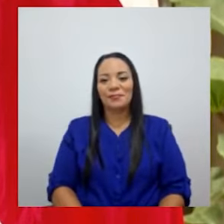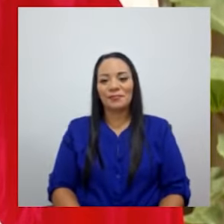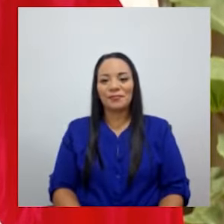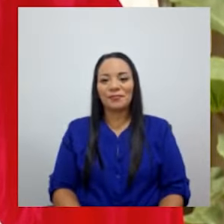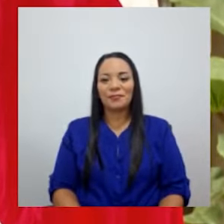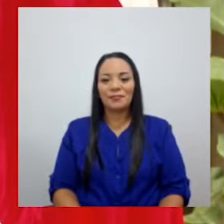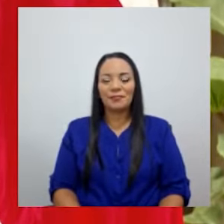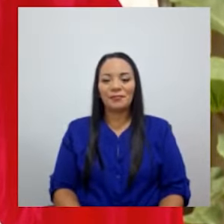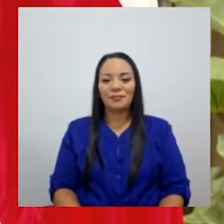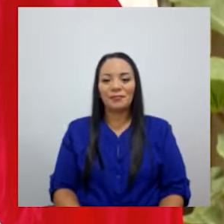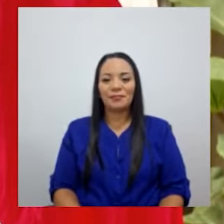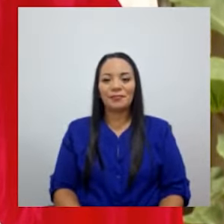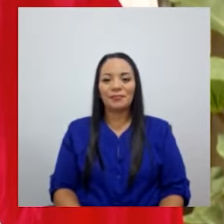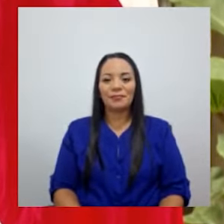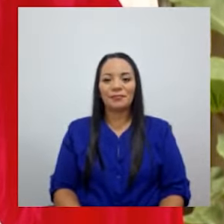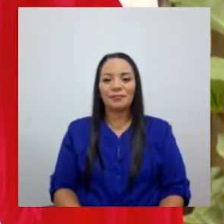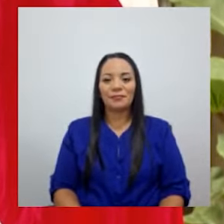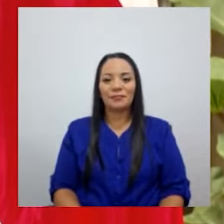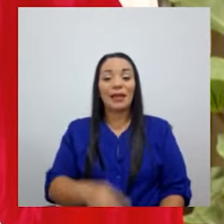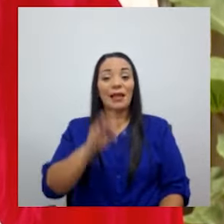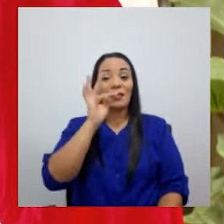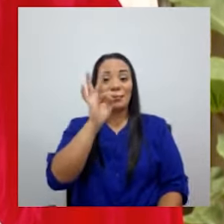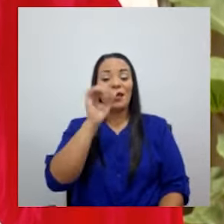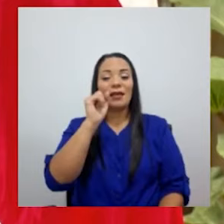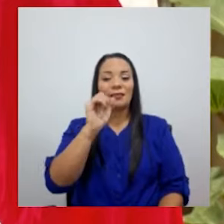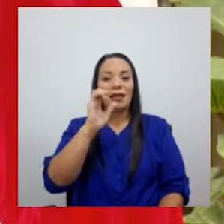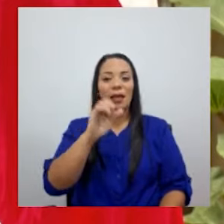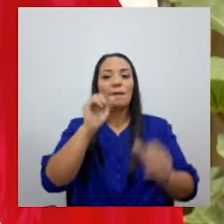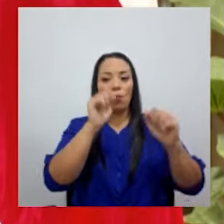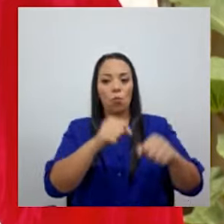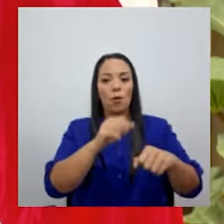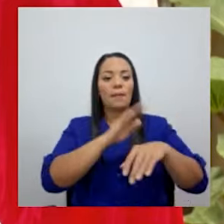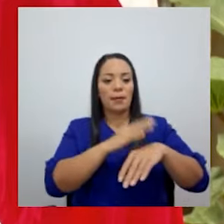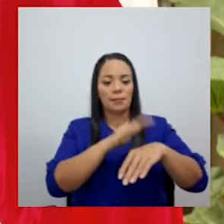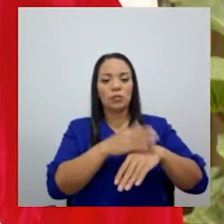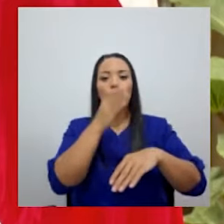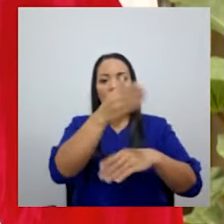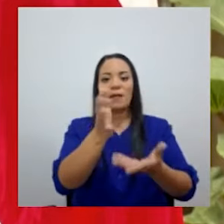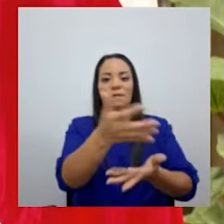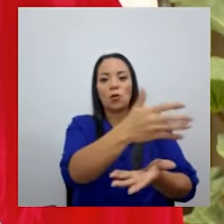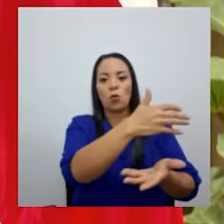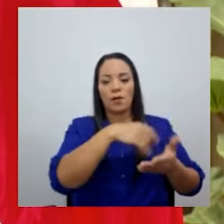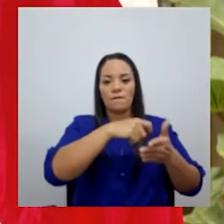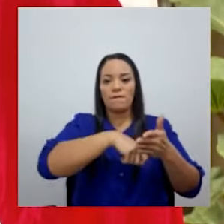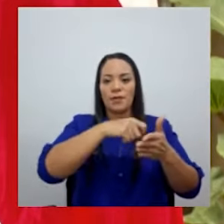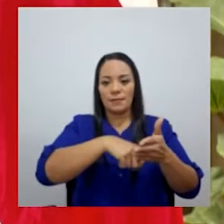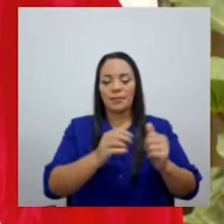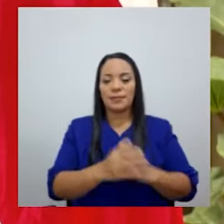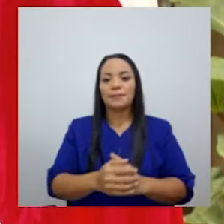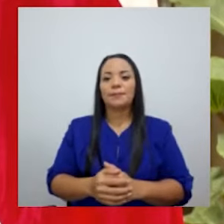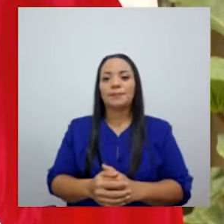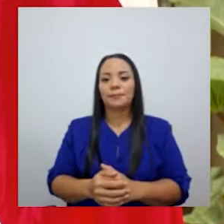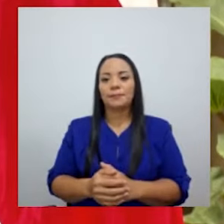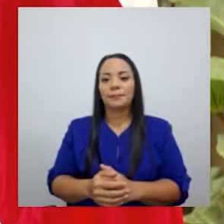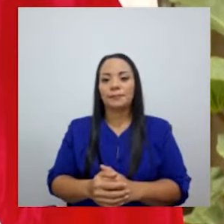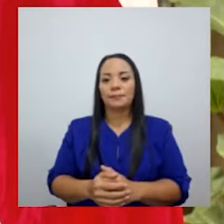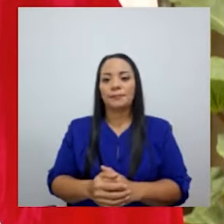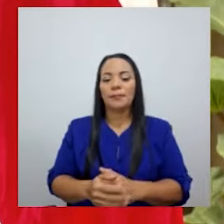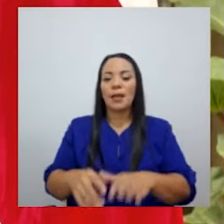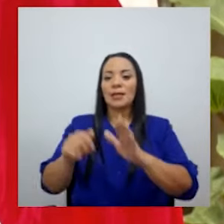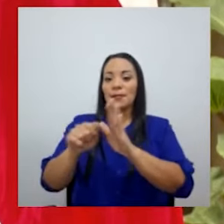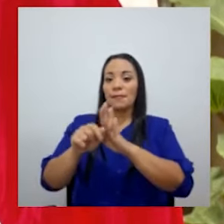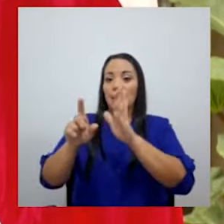Ya el tribunal puede darnos el permiso de ir a recoger las firmas. La Asamblea puede